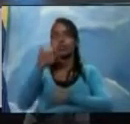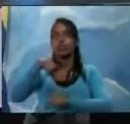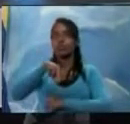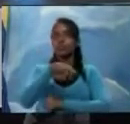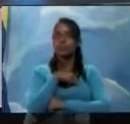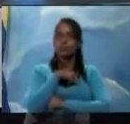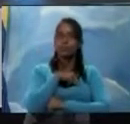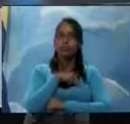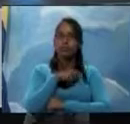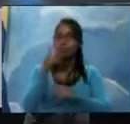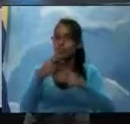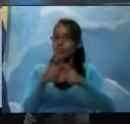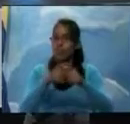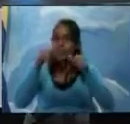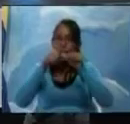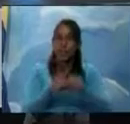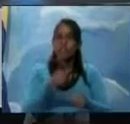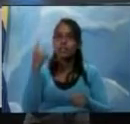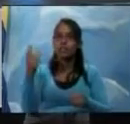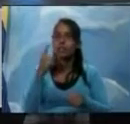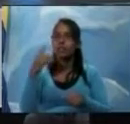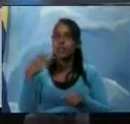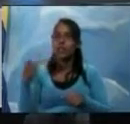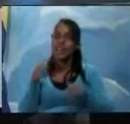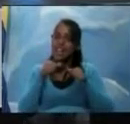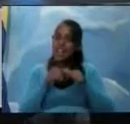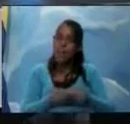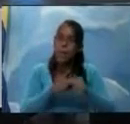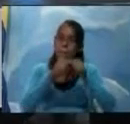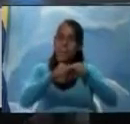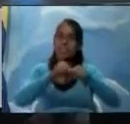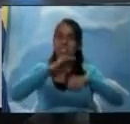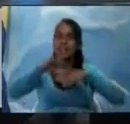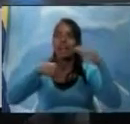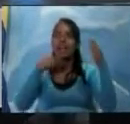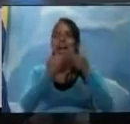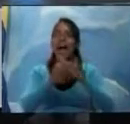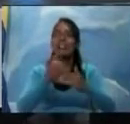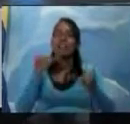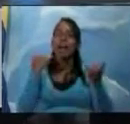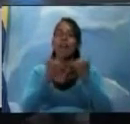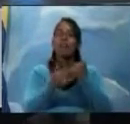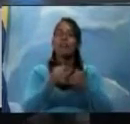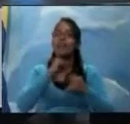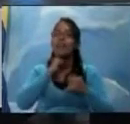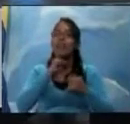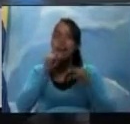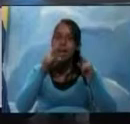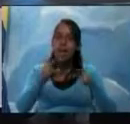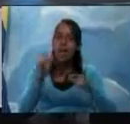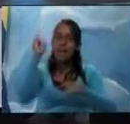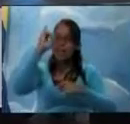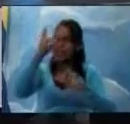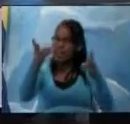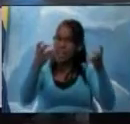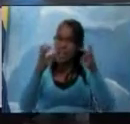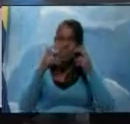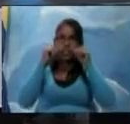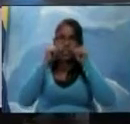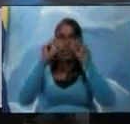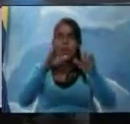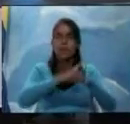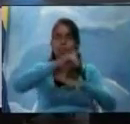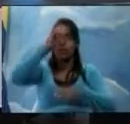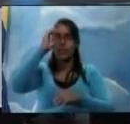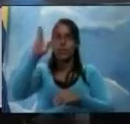nosotros. Hermano, el que persevere hasta el fin, ese es el que recibe la bendición